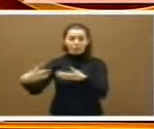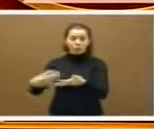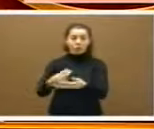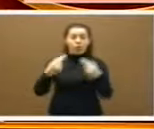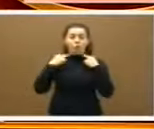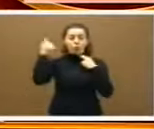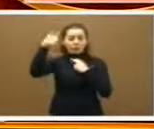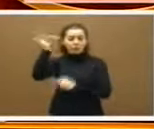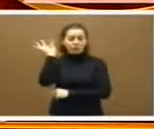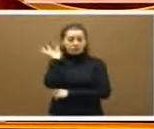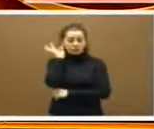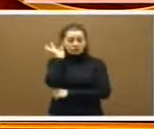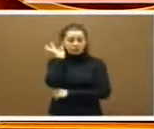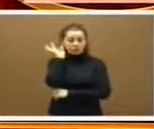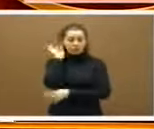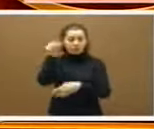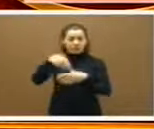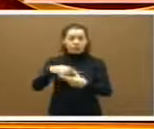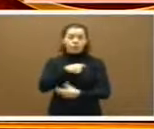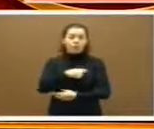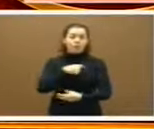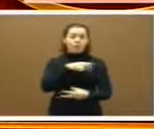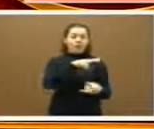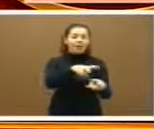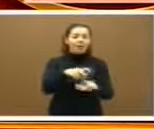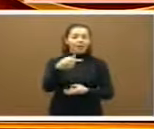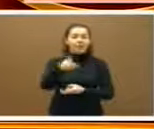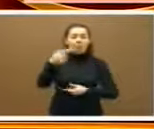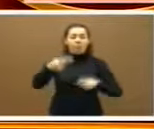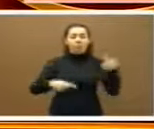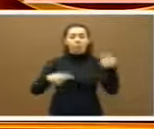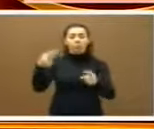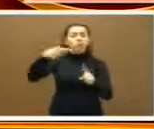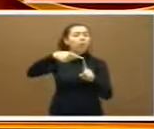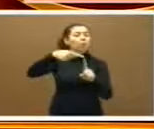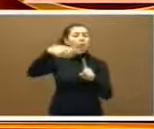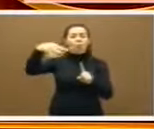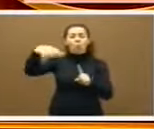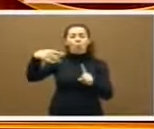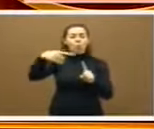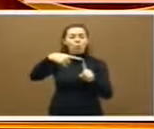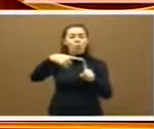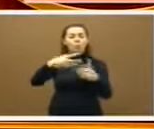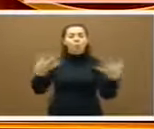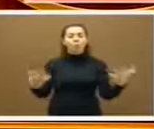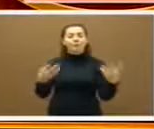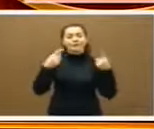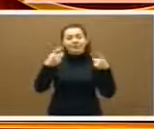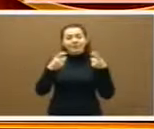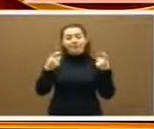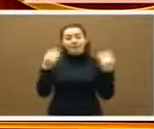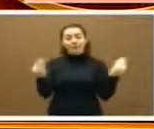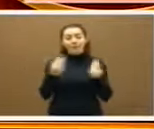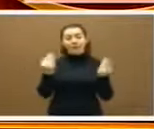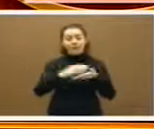diputados y diputadas que forman parte de la Comisión de Hacienda y Presupuestos, cuyo único objetivo ha sido mejorar con sus aportaciones este